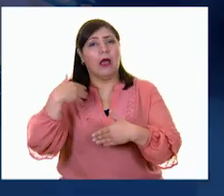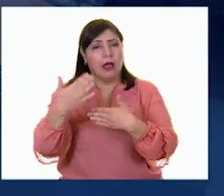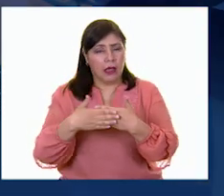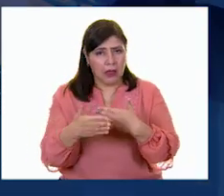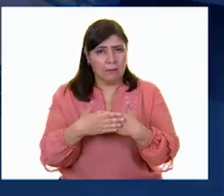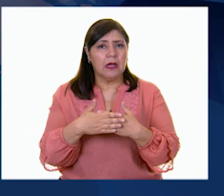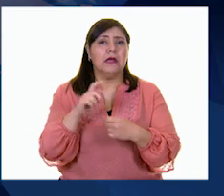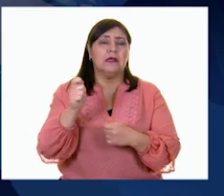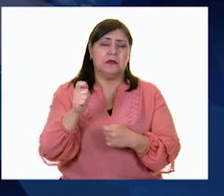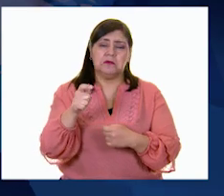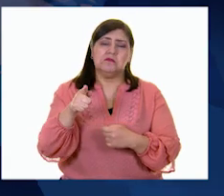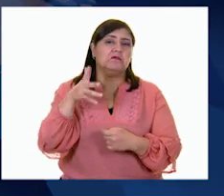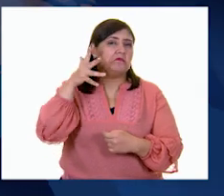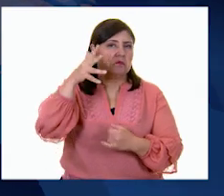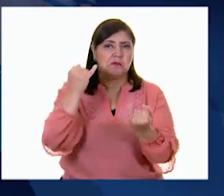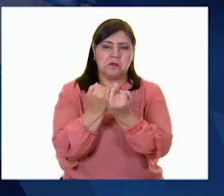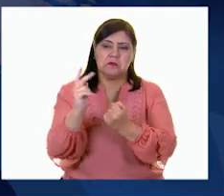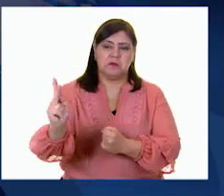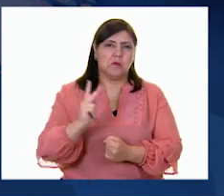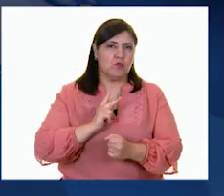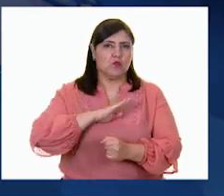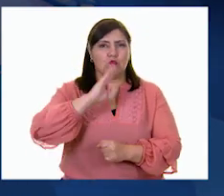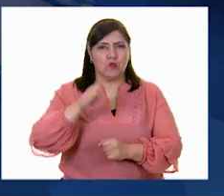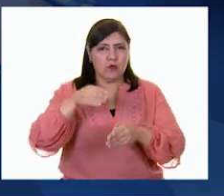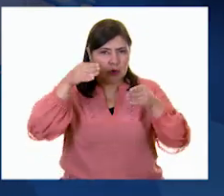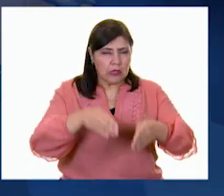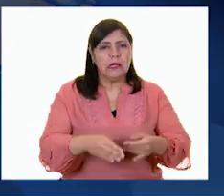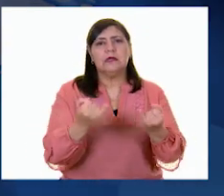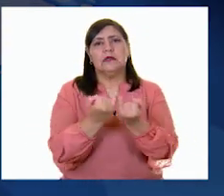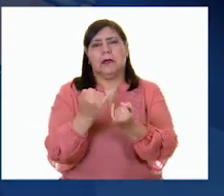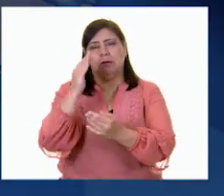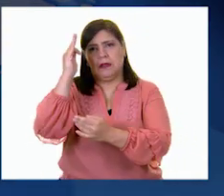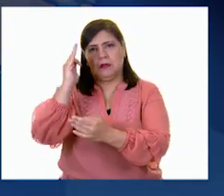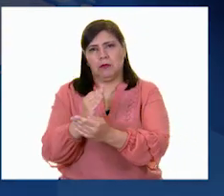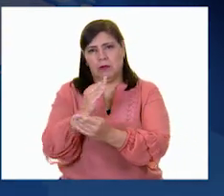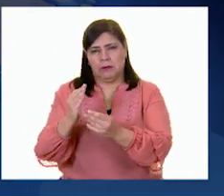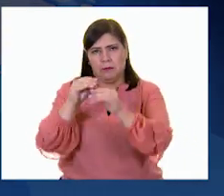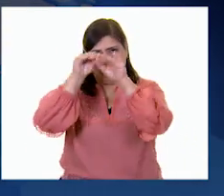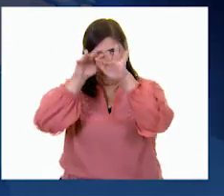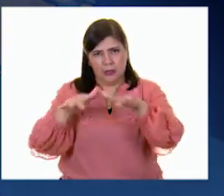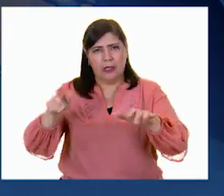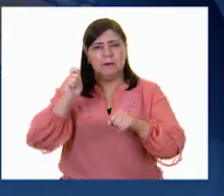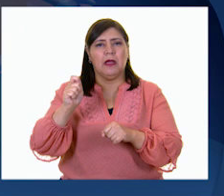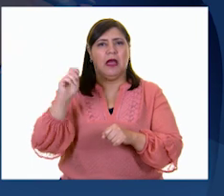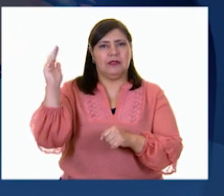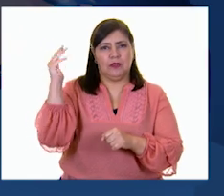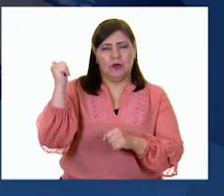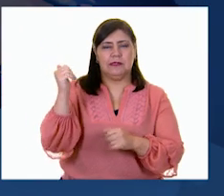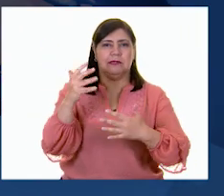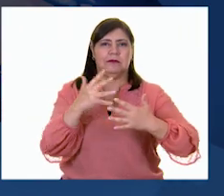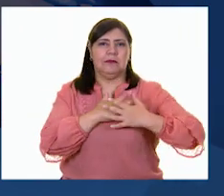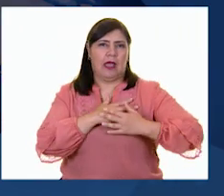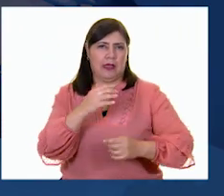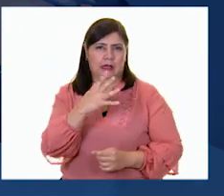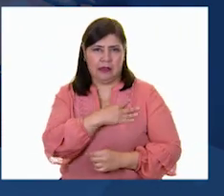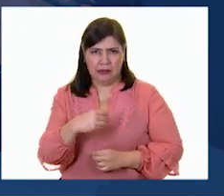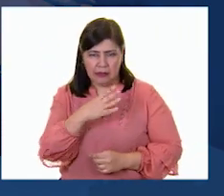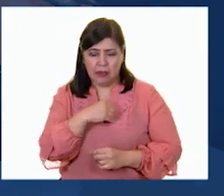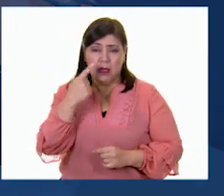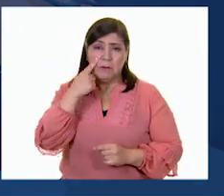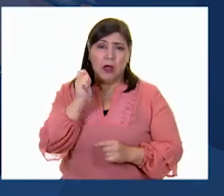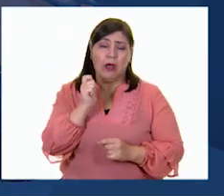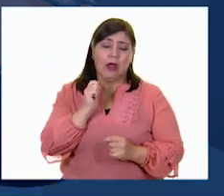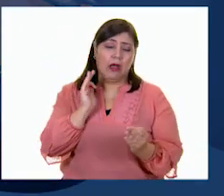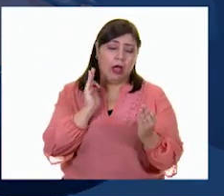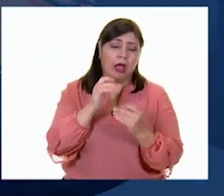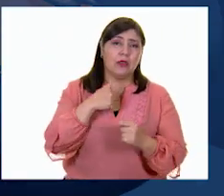a entrar tu Padre, cuya bendición con la de Dios te alcance por siempre. Adiós, hijo amado, a las orillas de la eternidad,